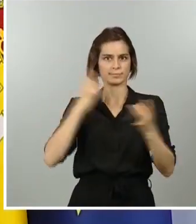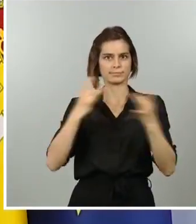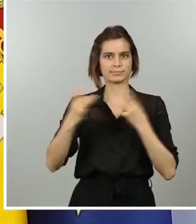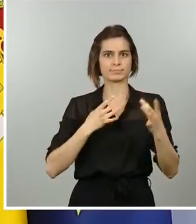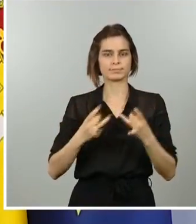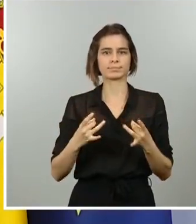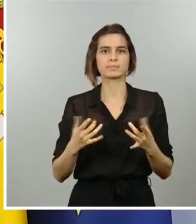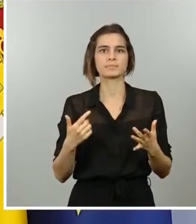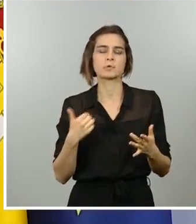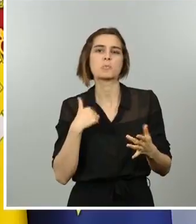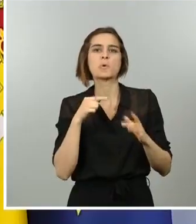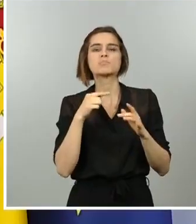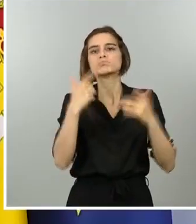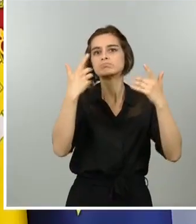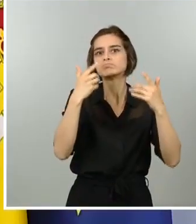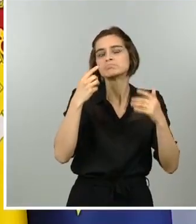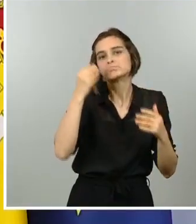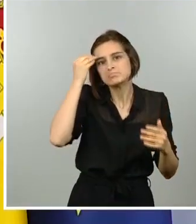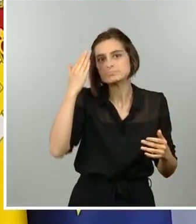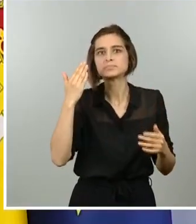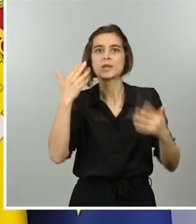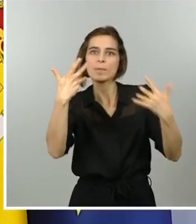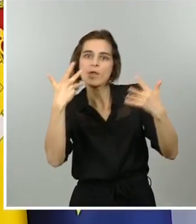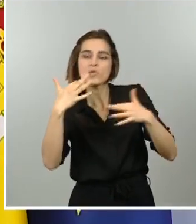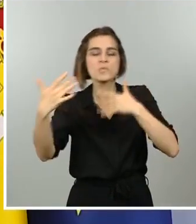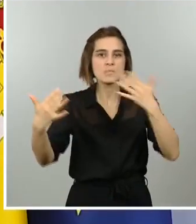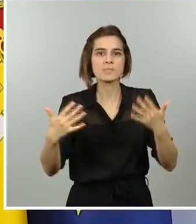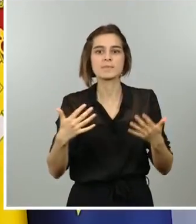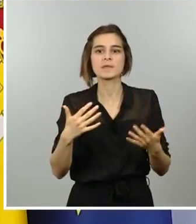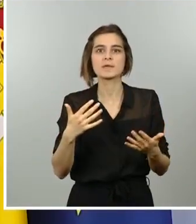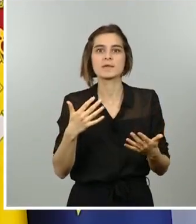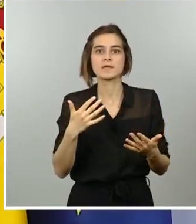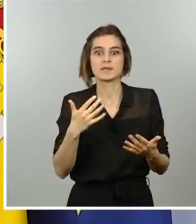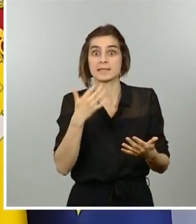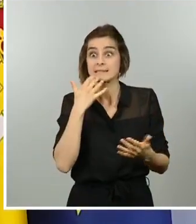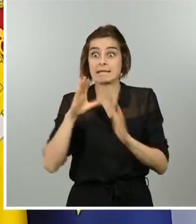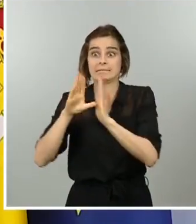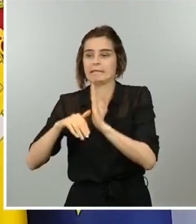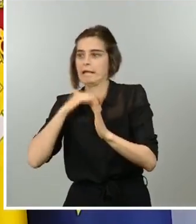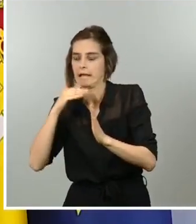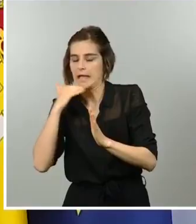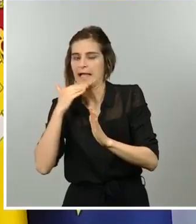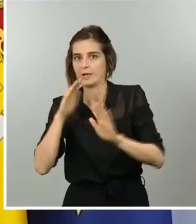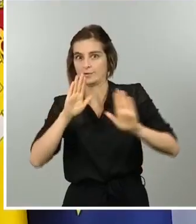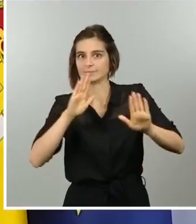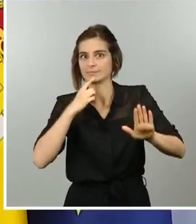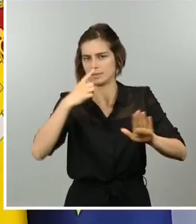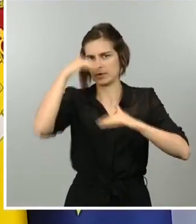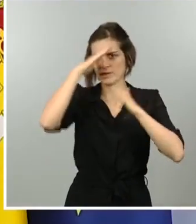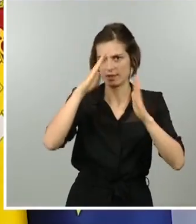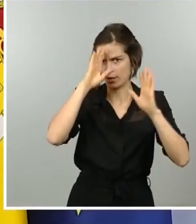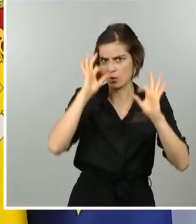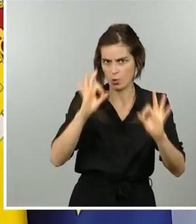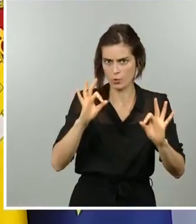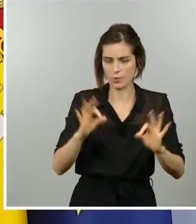hay causas que motiven un retraso, pues se van lógicamente a atender. Hay 2 criterios que se fijan como criterios de